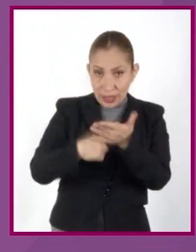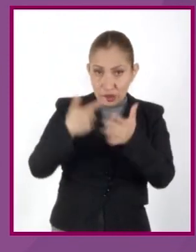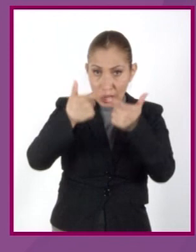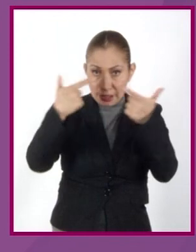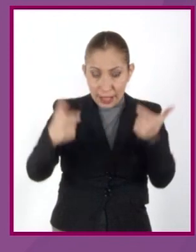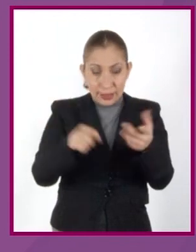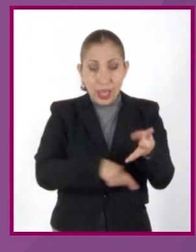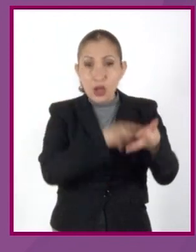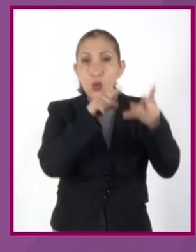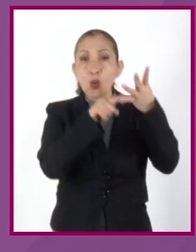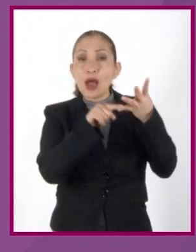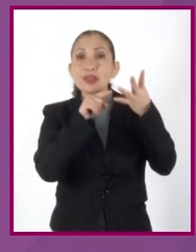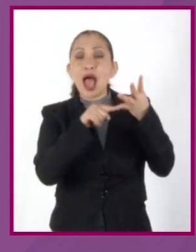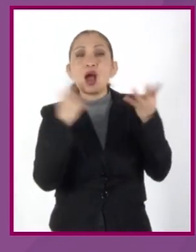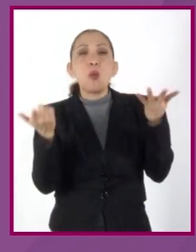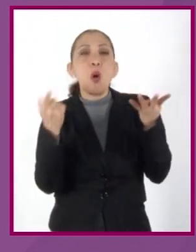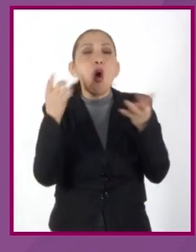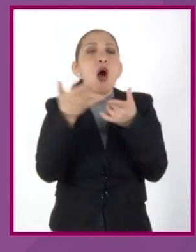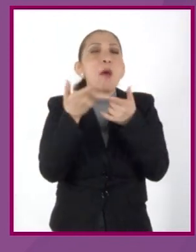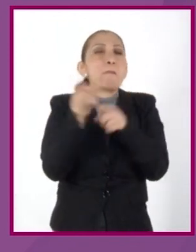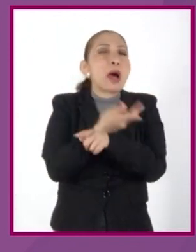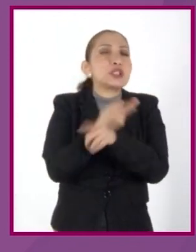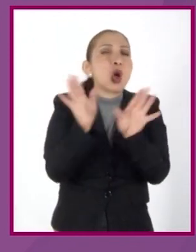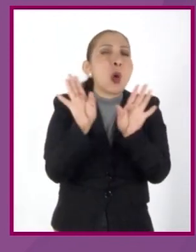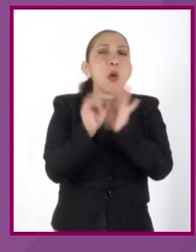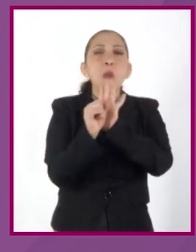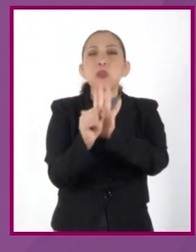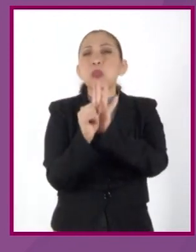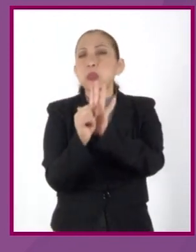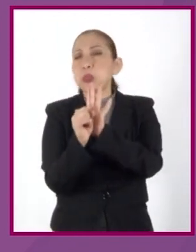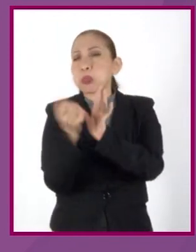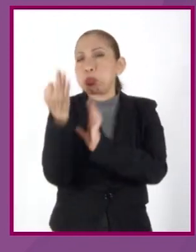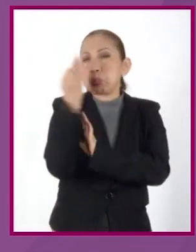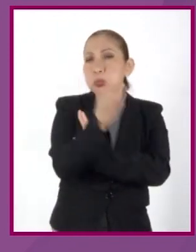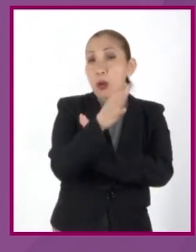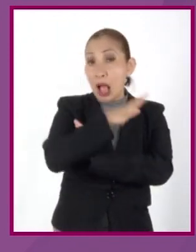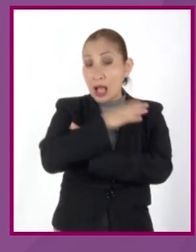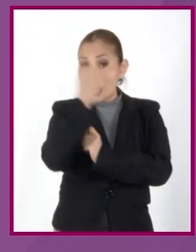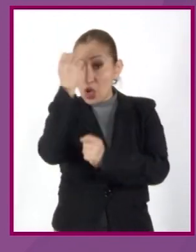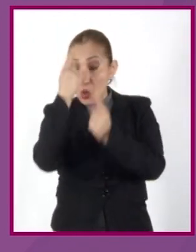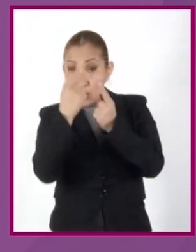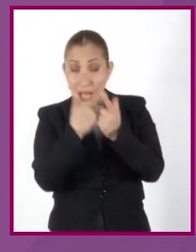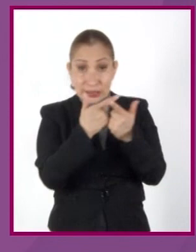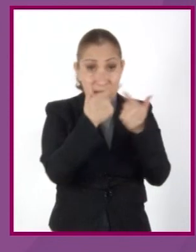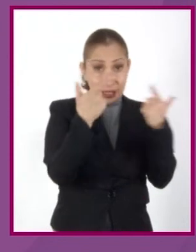4. Hecho simbólico. En este último escribiremos si hay aspectos de la